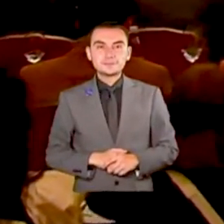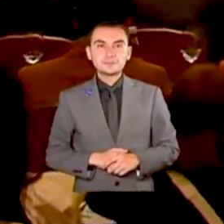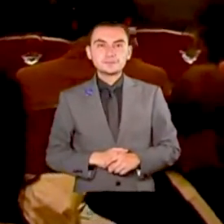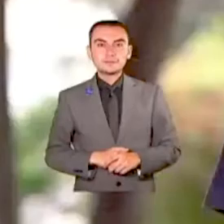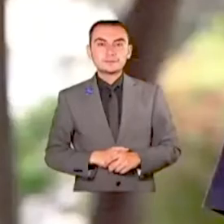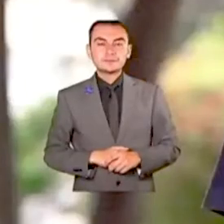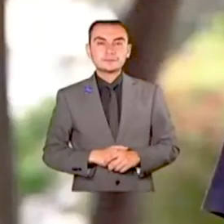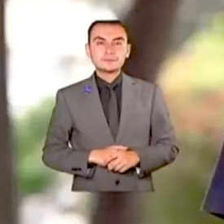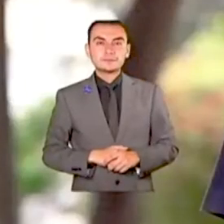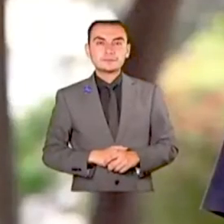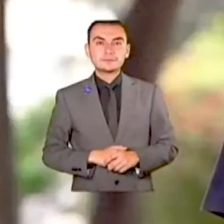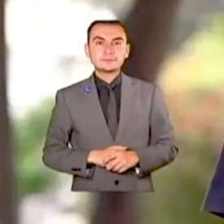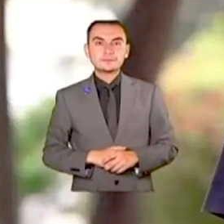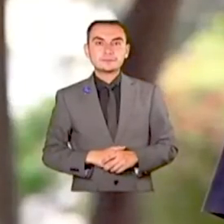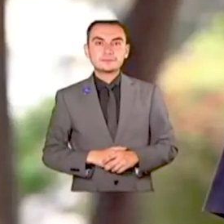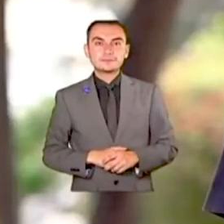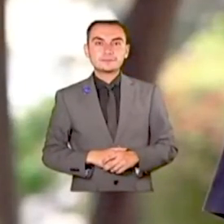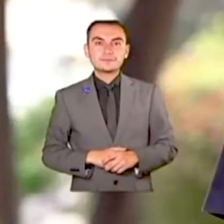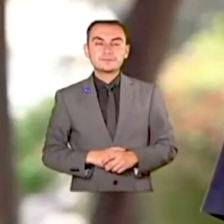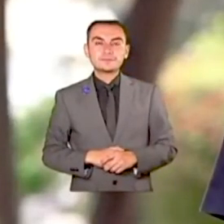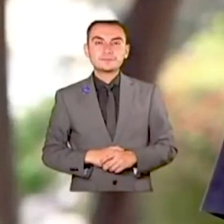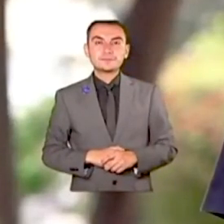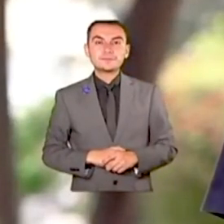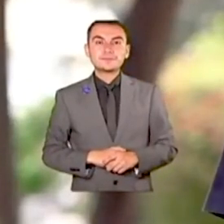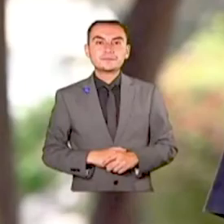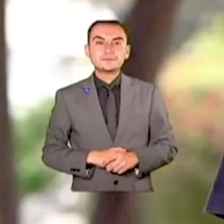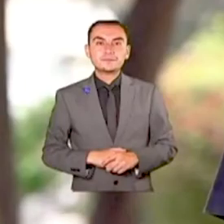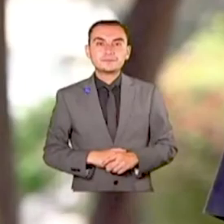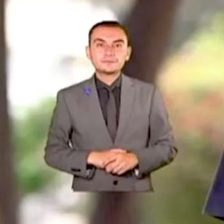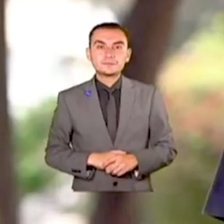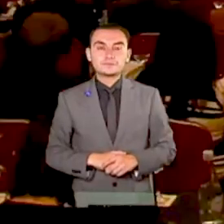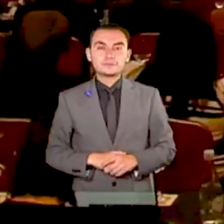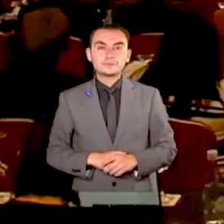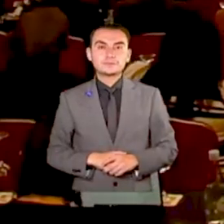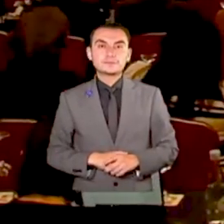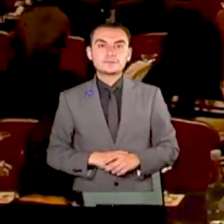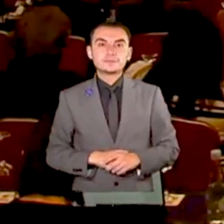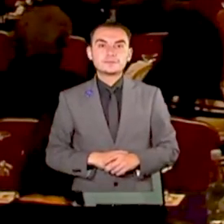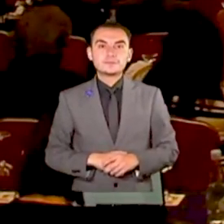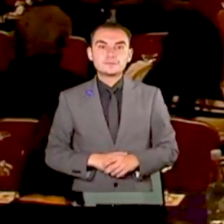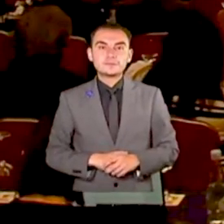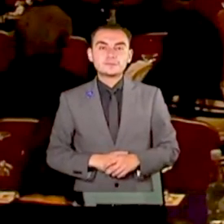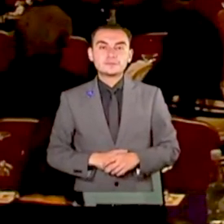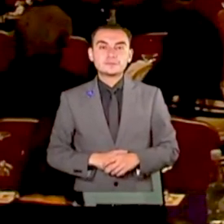¿Cuáles son los principales retos que la Procuraduría ha identificado en la implementación del Acuerdo de Paz?